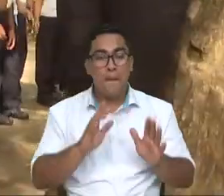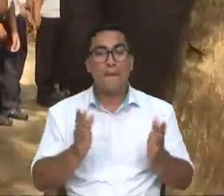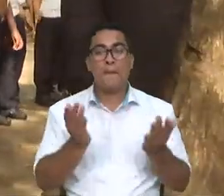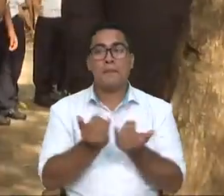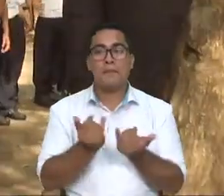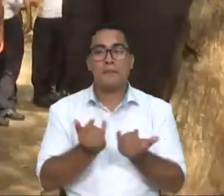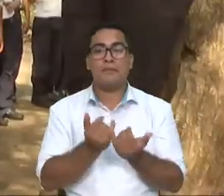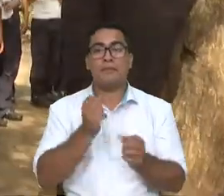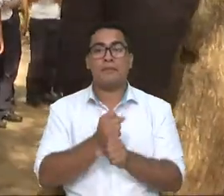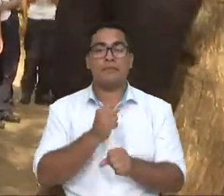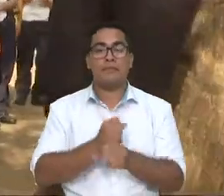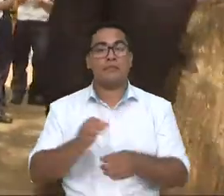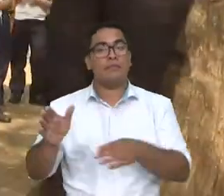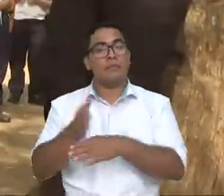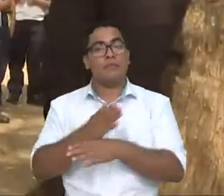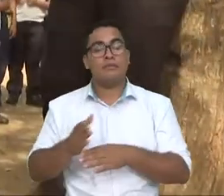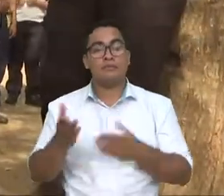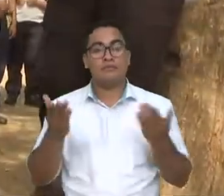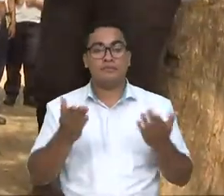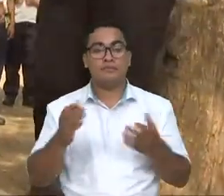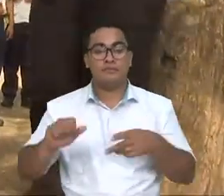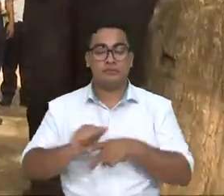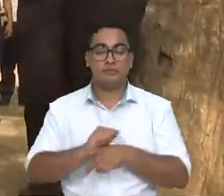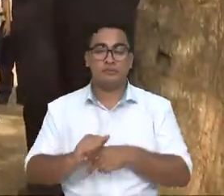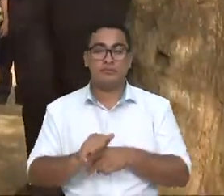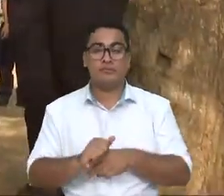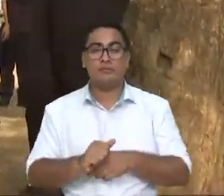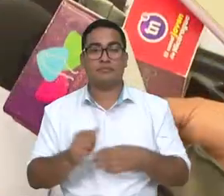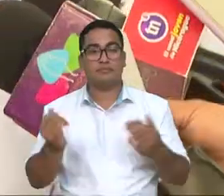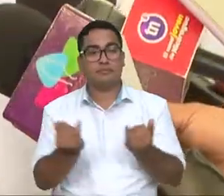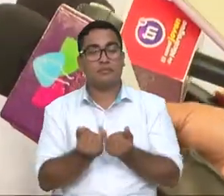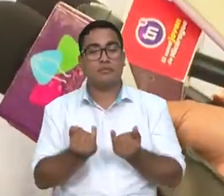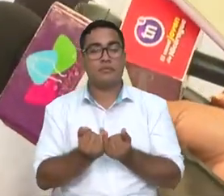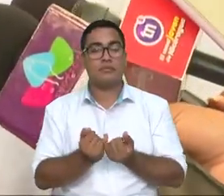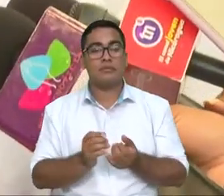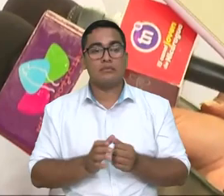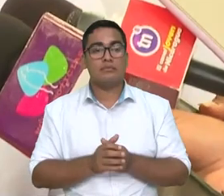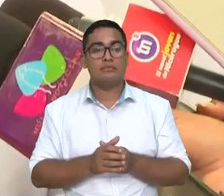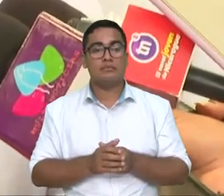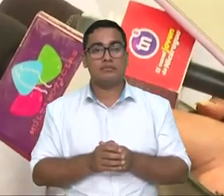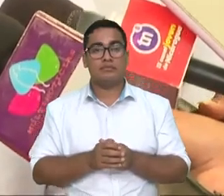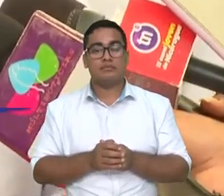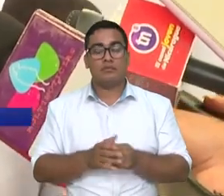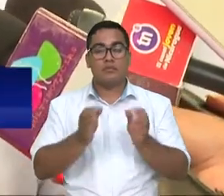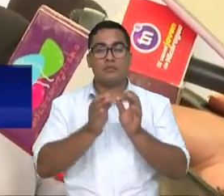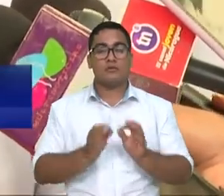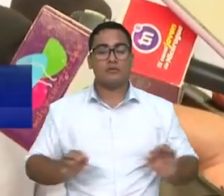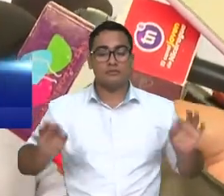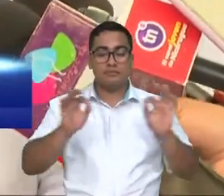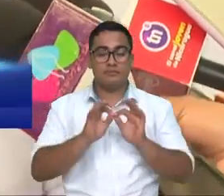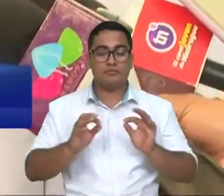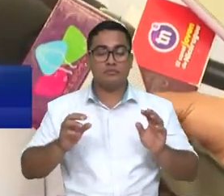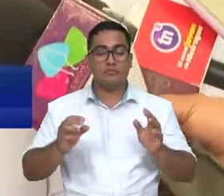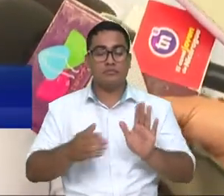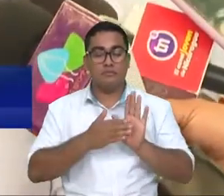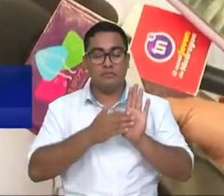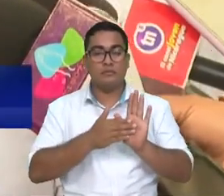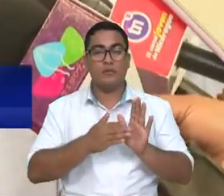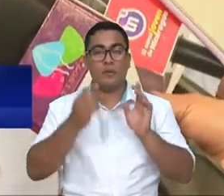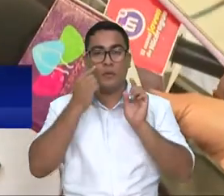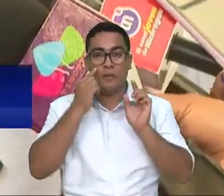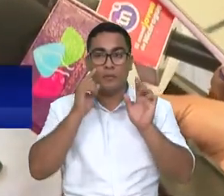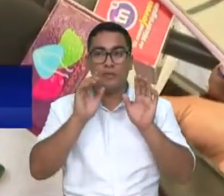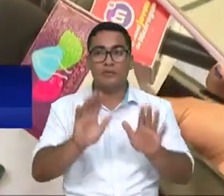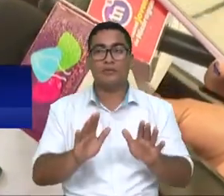desarrollan en los centros de estudio, tanto en la práctica como en la teoría. Como parte de nuestro modelo está la prevención, y no en este